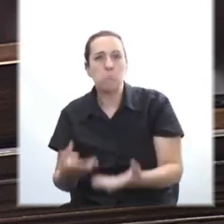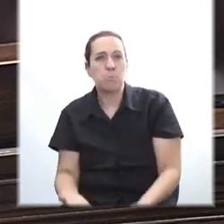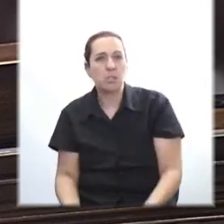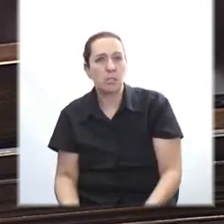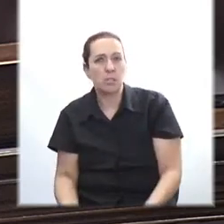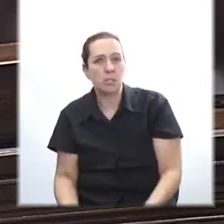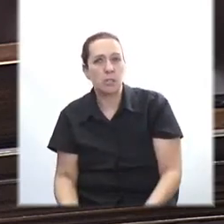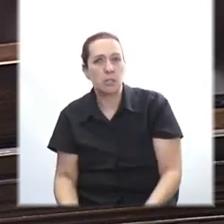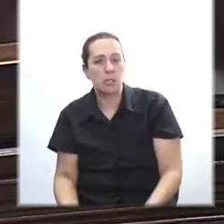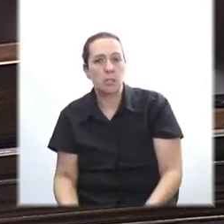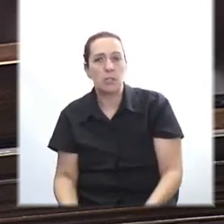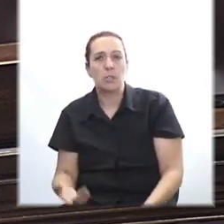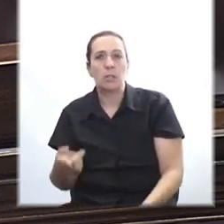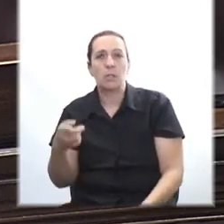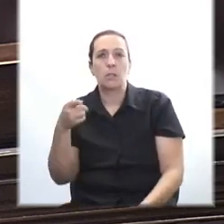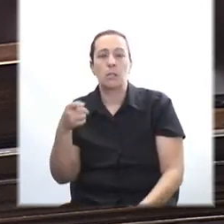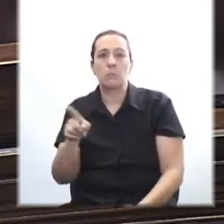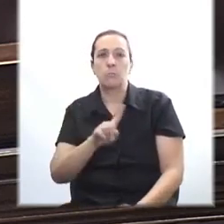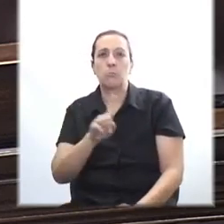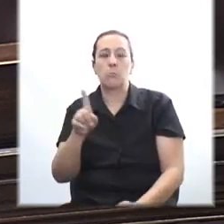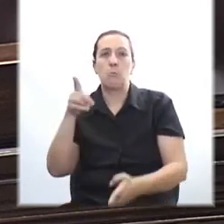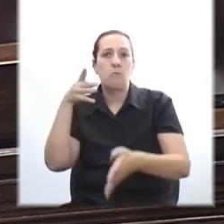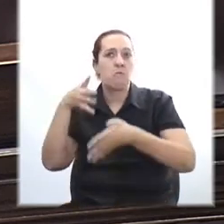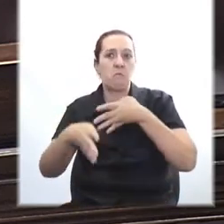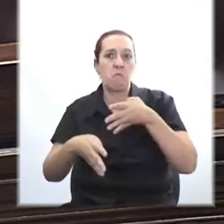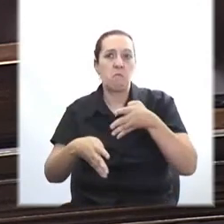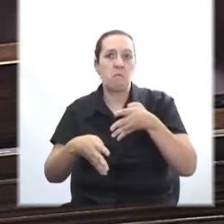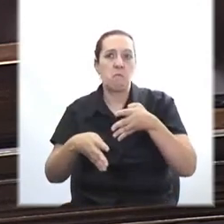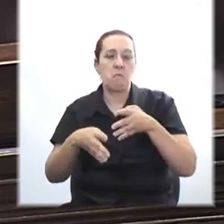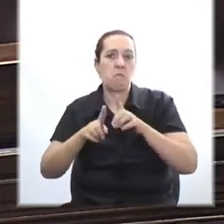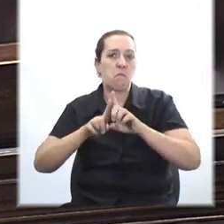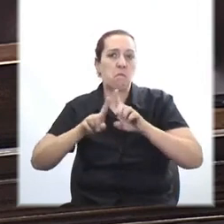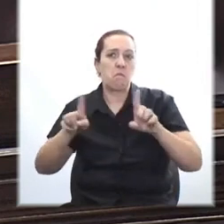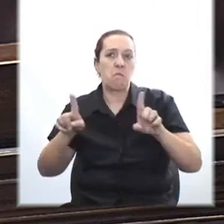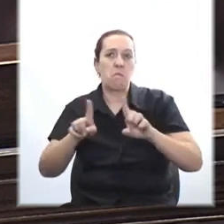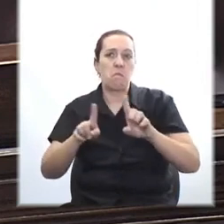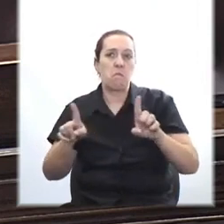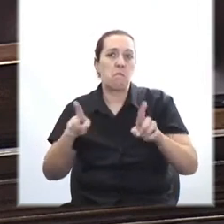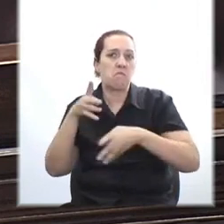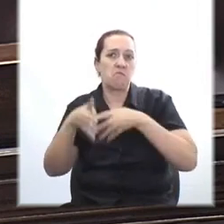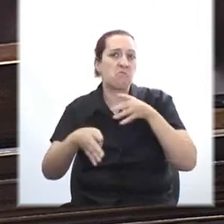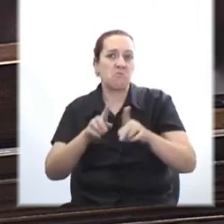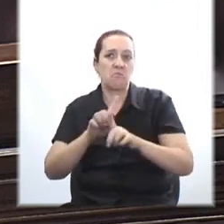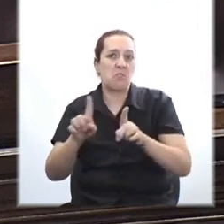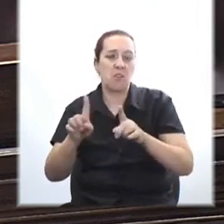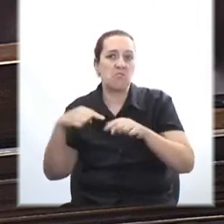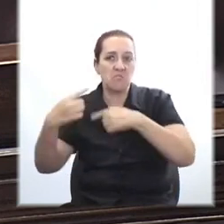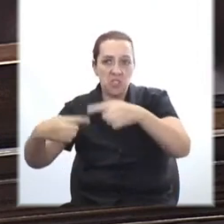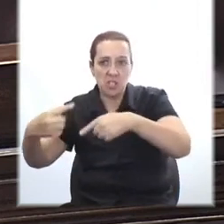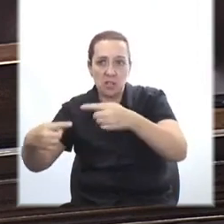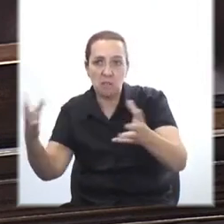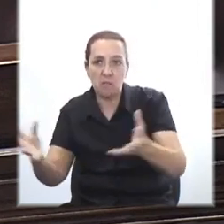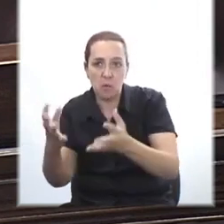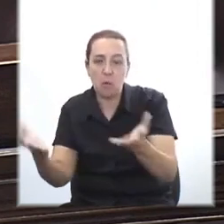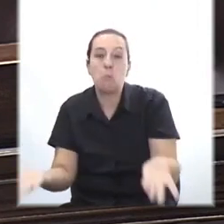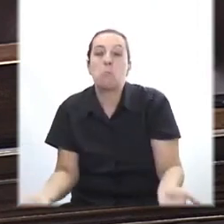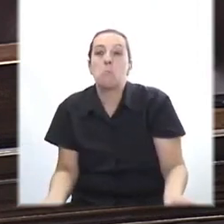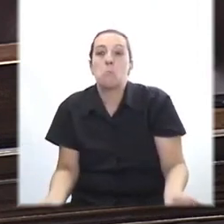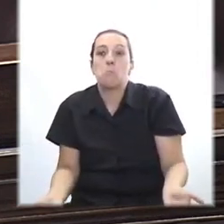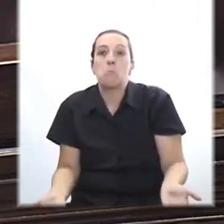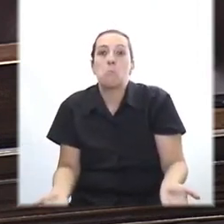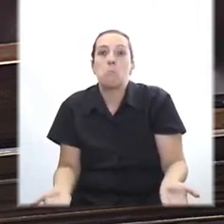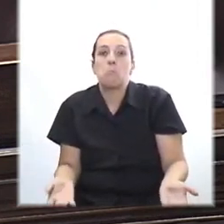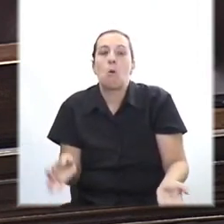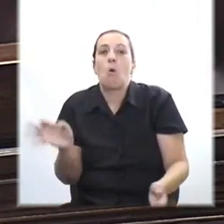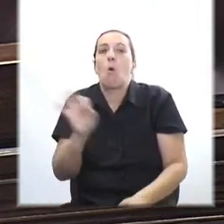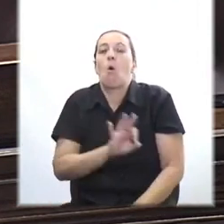realidad, como tales, como cortafuegos, aparentemente no sirvieron. O son